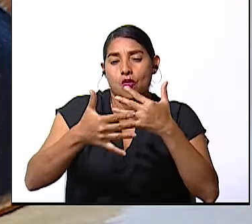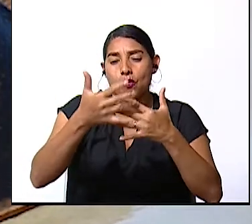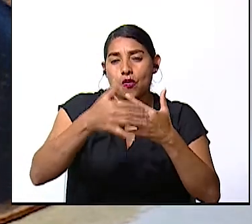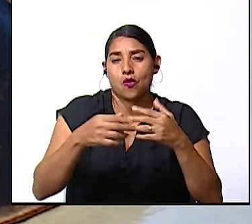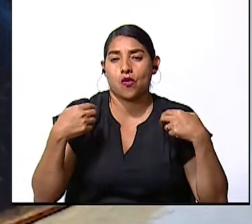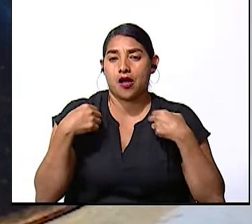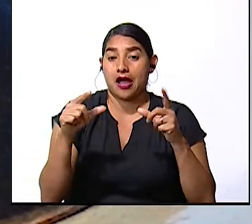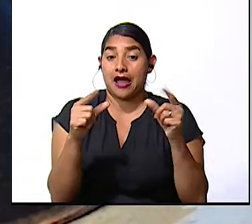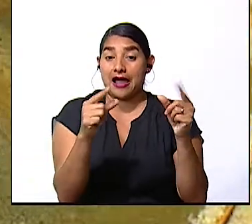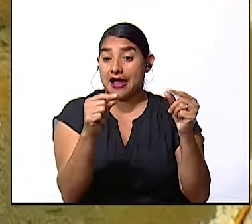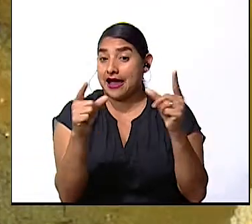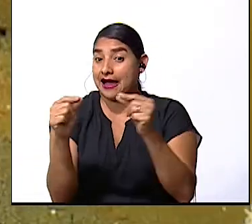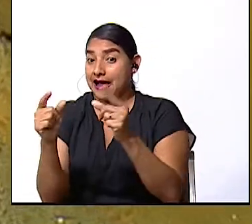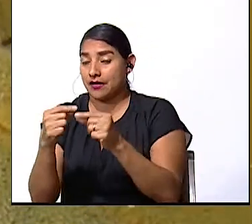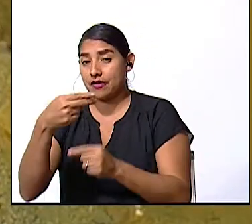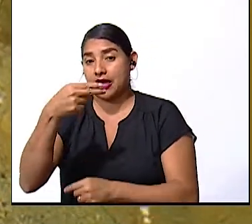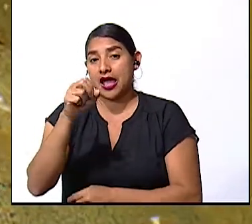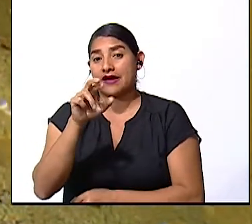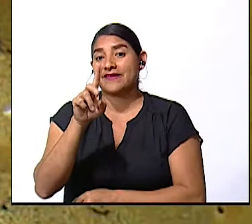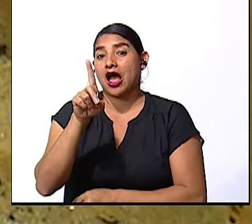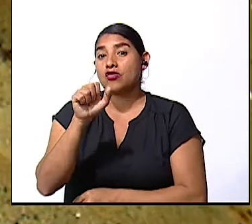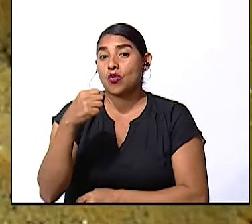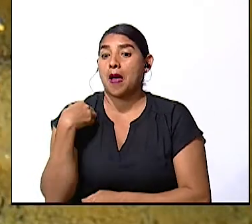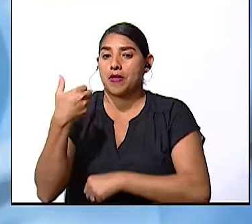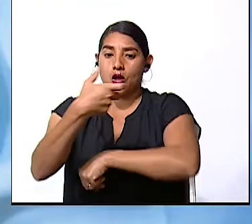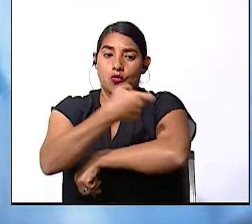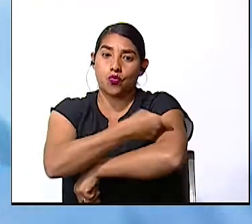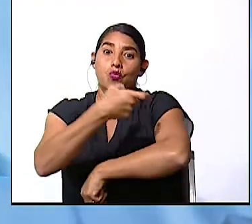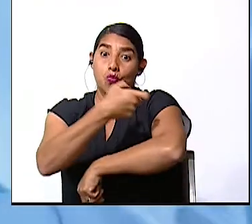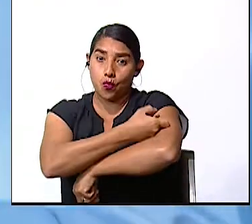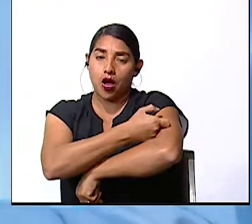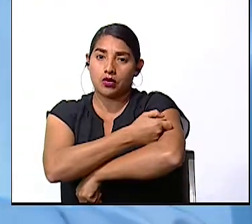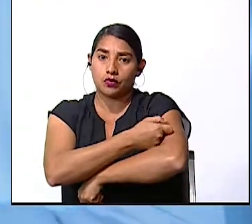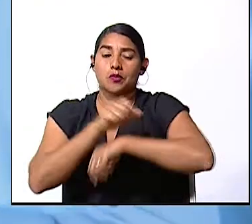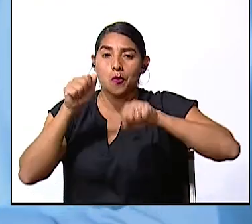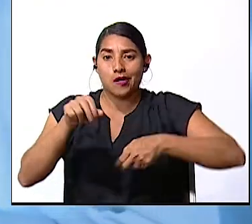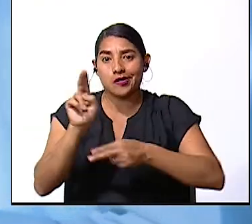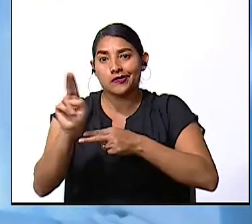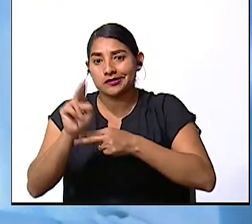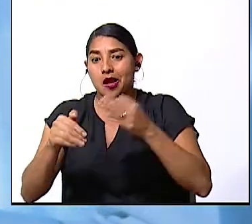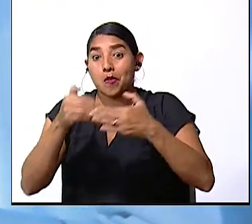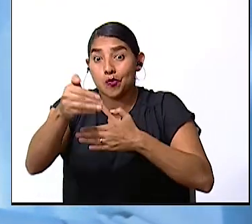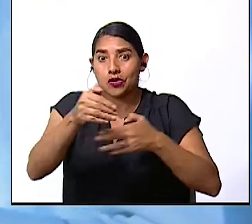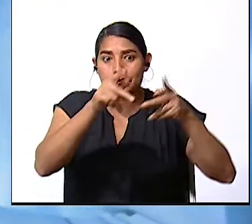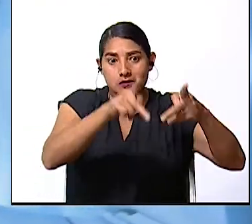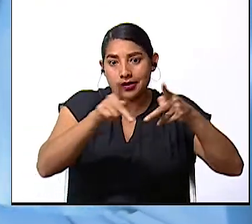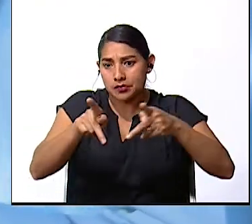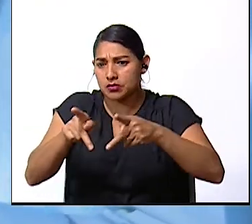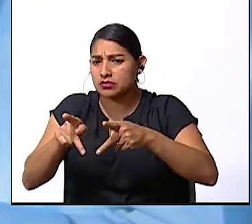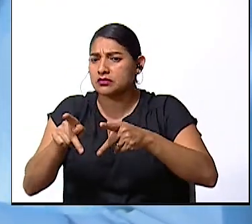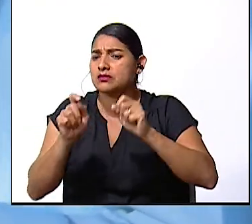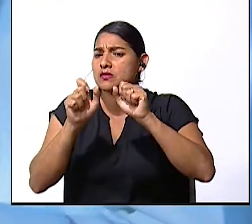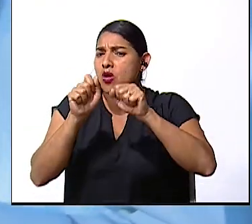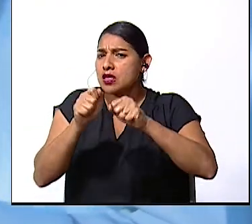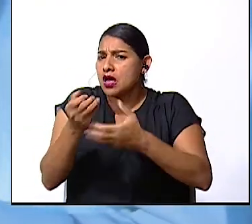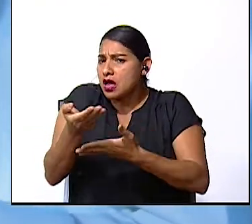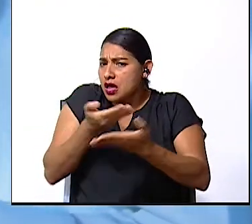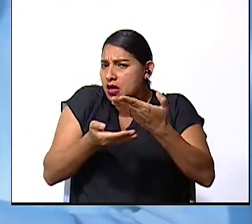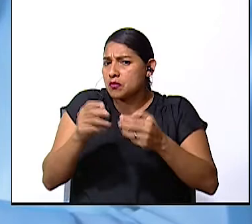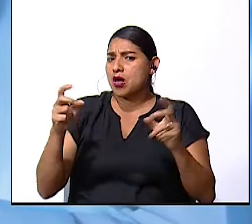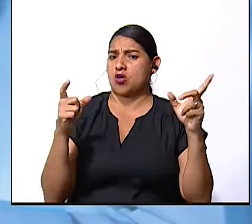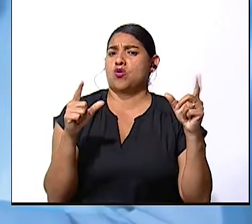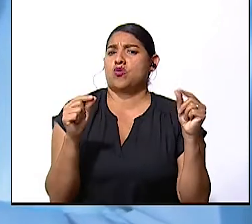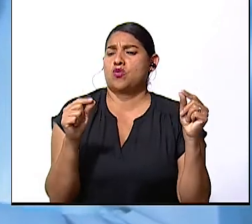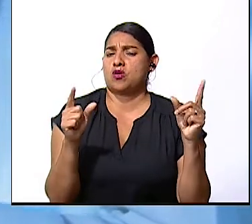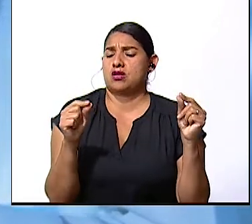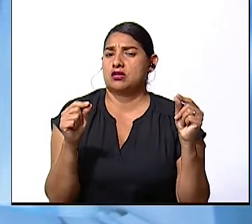de cangrejo, herradura para vacunas, etc. ¿Y si la próxima especie que se extinga podría haber servido para curar el